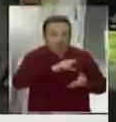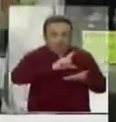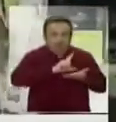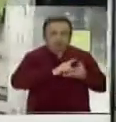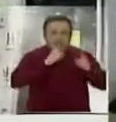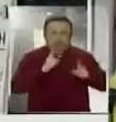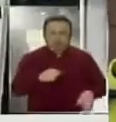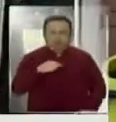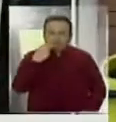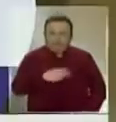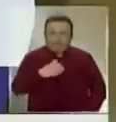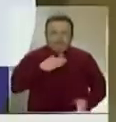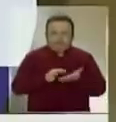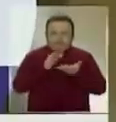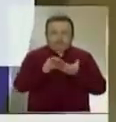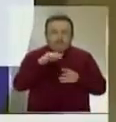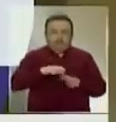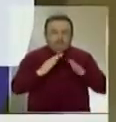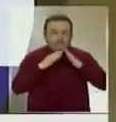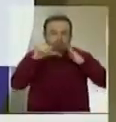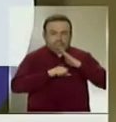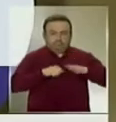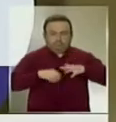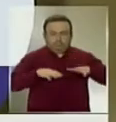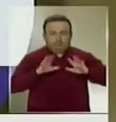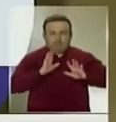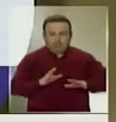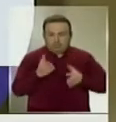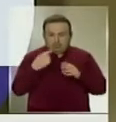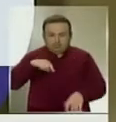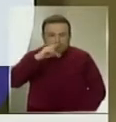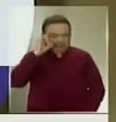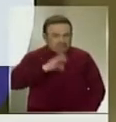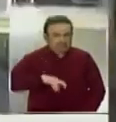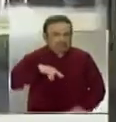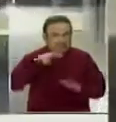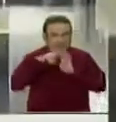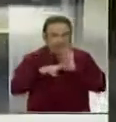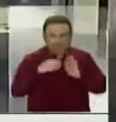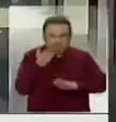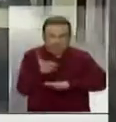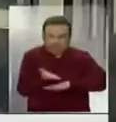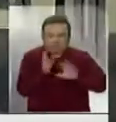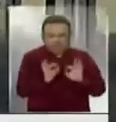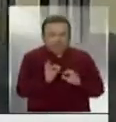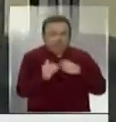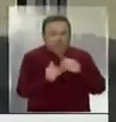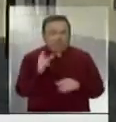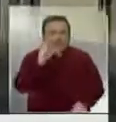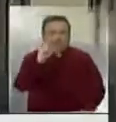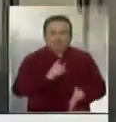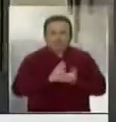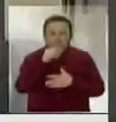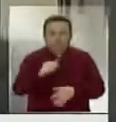estos locales sean también de las comunas que están en transición, que sabemos es un requisito para poder operar ya el día